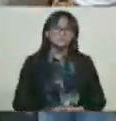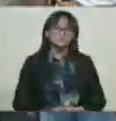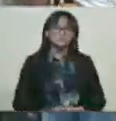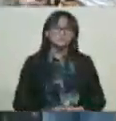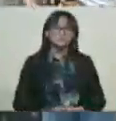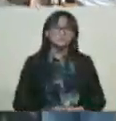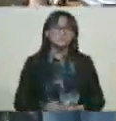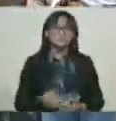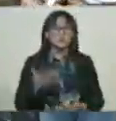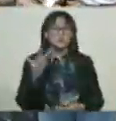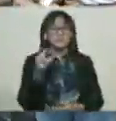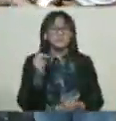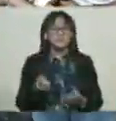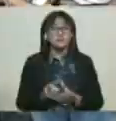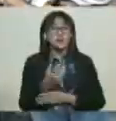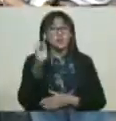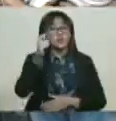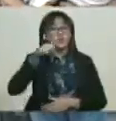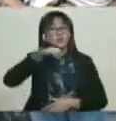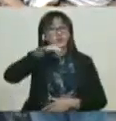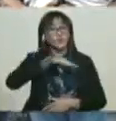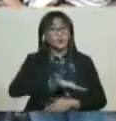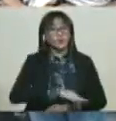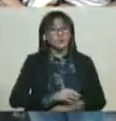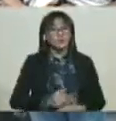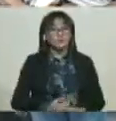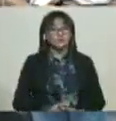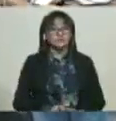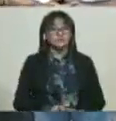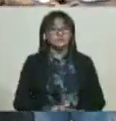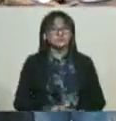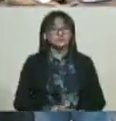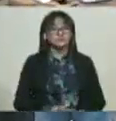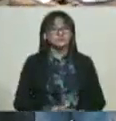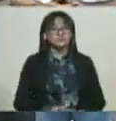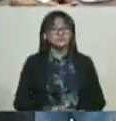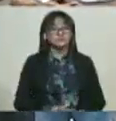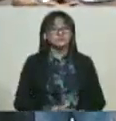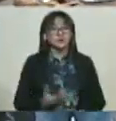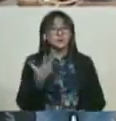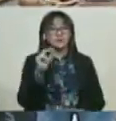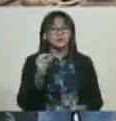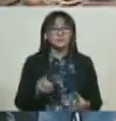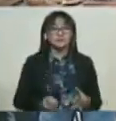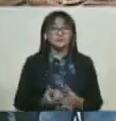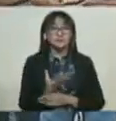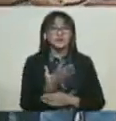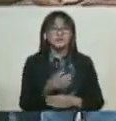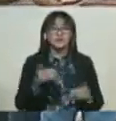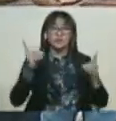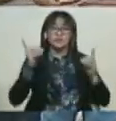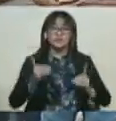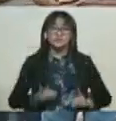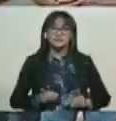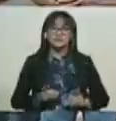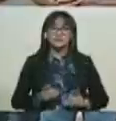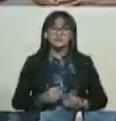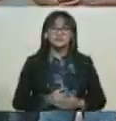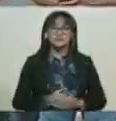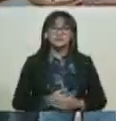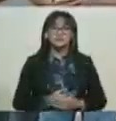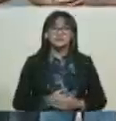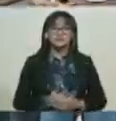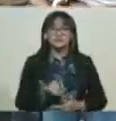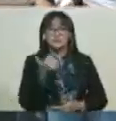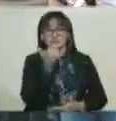pero el 20 de mayo es un día histórico el 20 de mayo se decide lo que